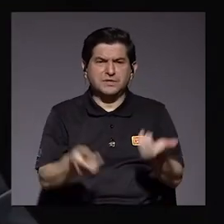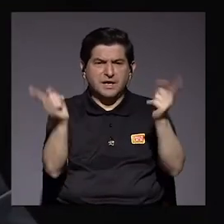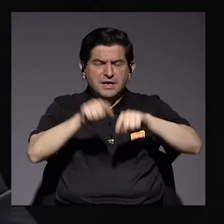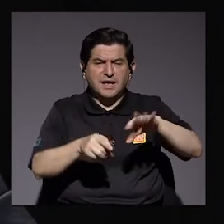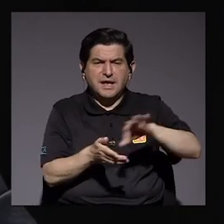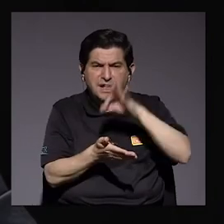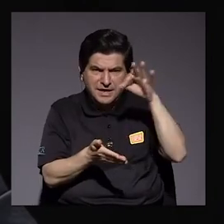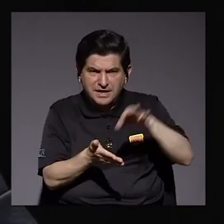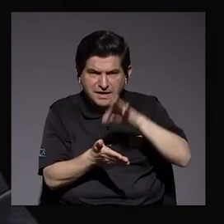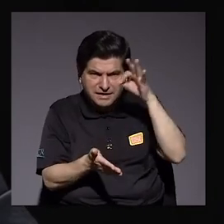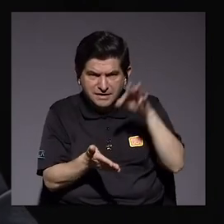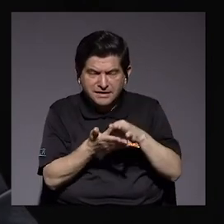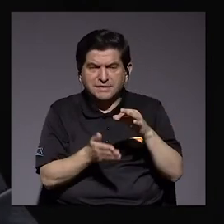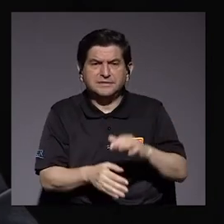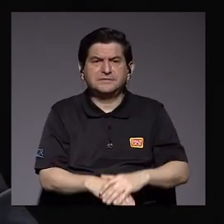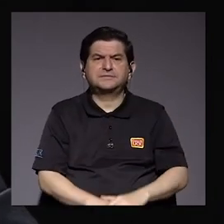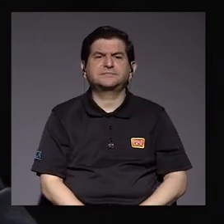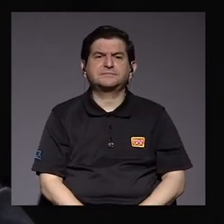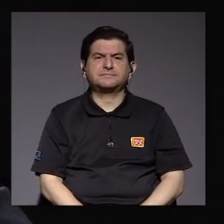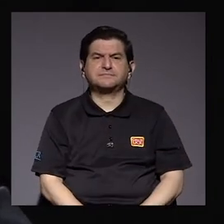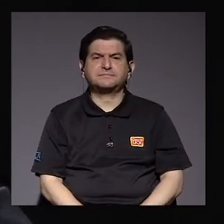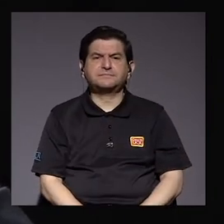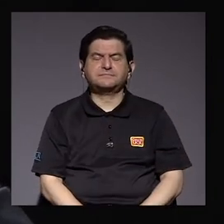el caso de los frijoles,